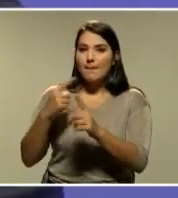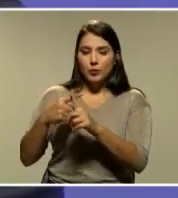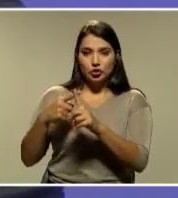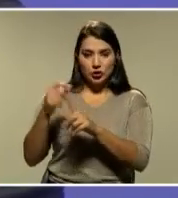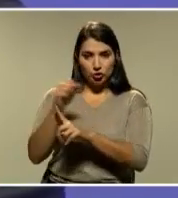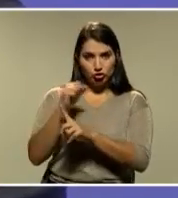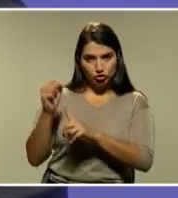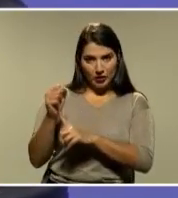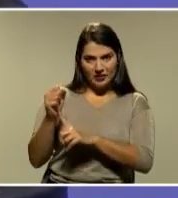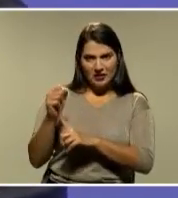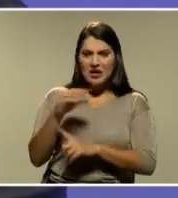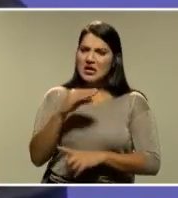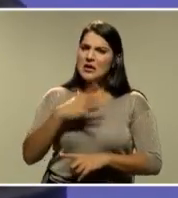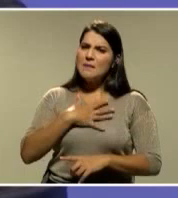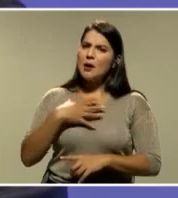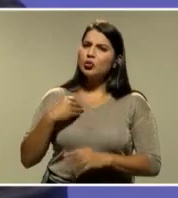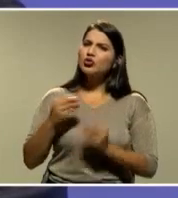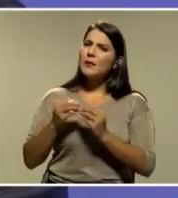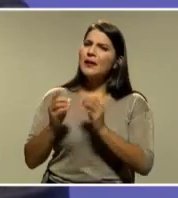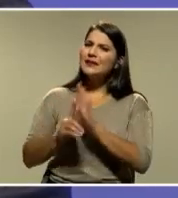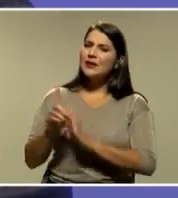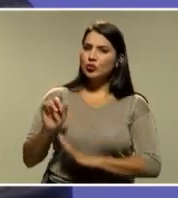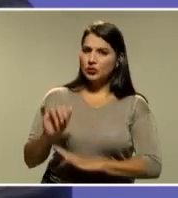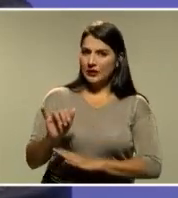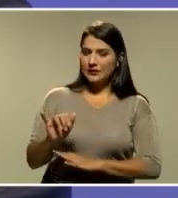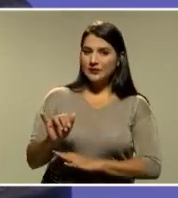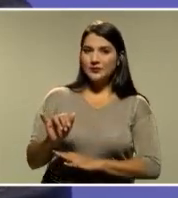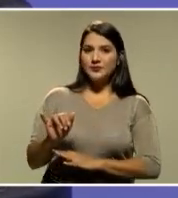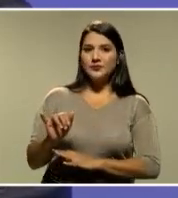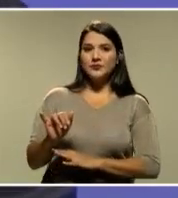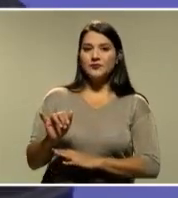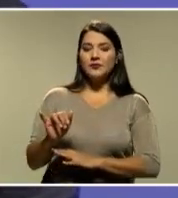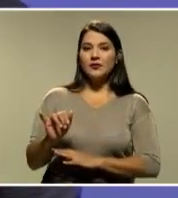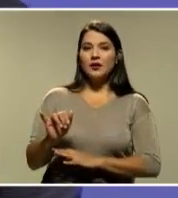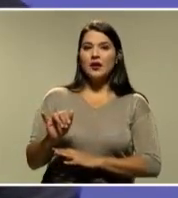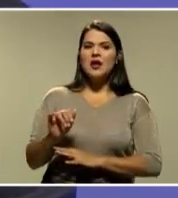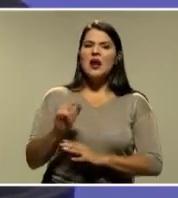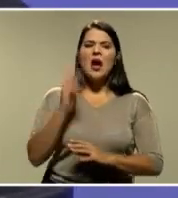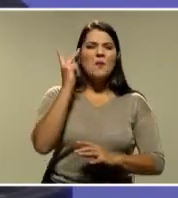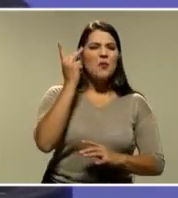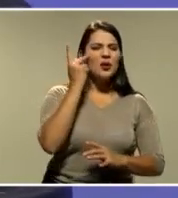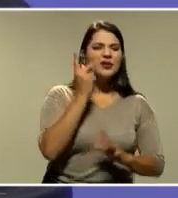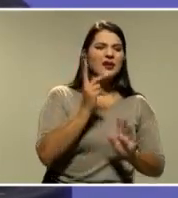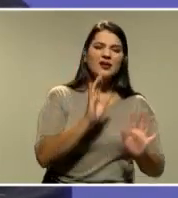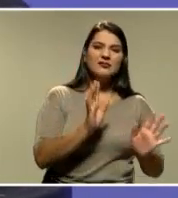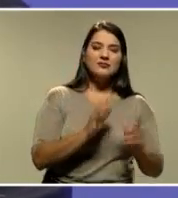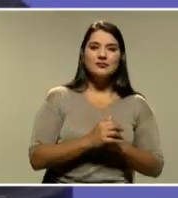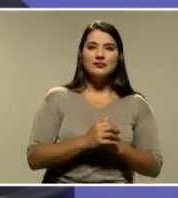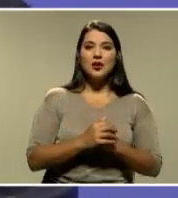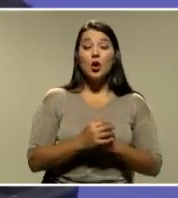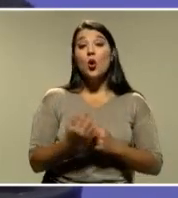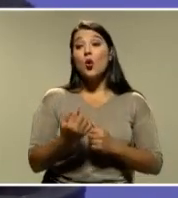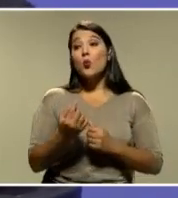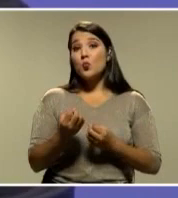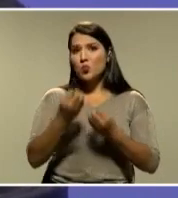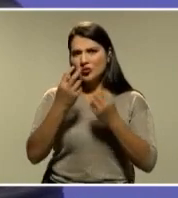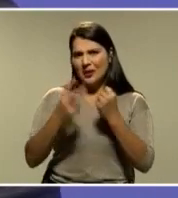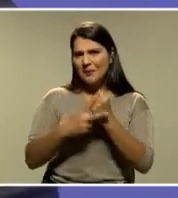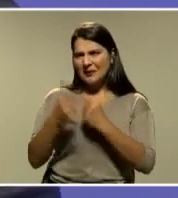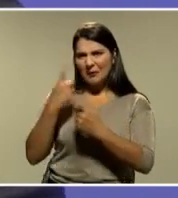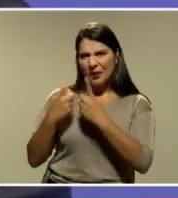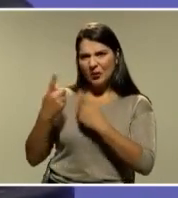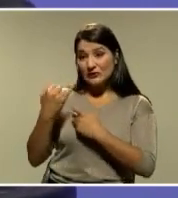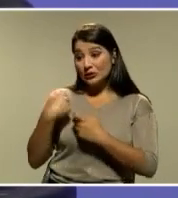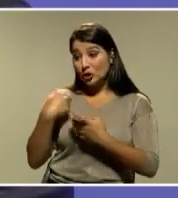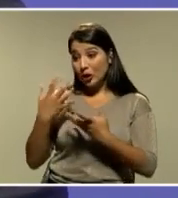la sociedad, y me gustaría más desarrollar esa parte que en sí la política. Por ahí alguien, muchas veces le preguntan a uno